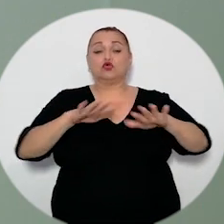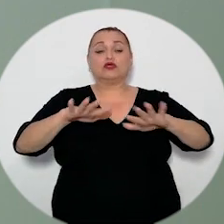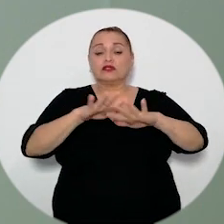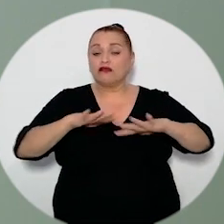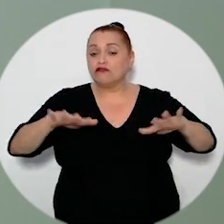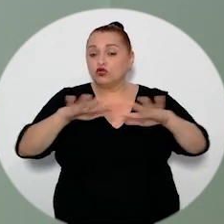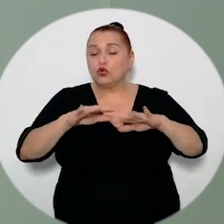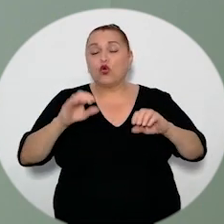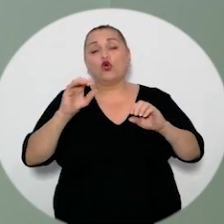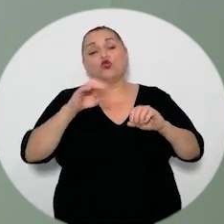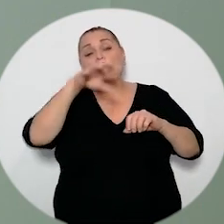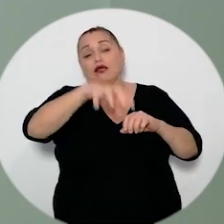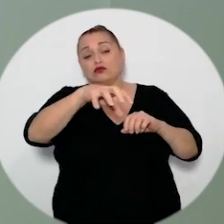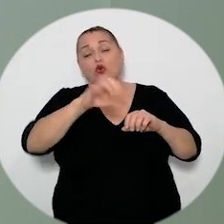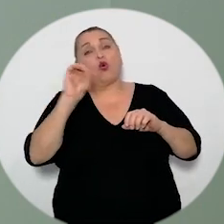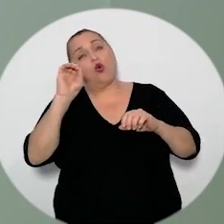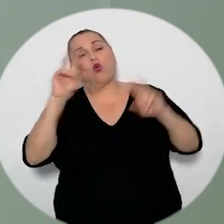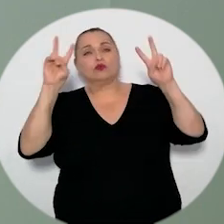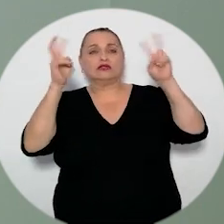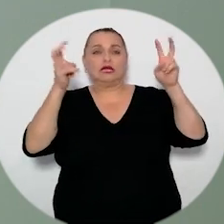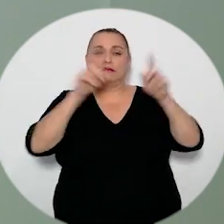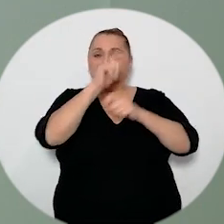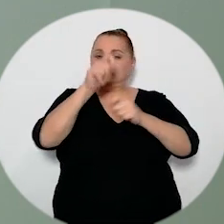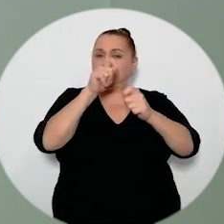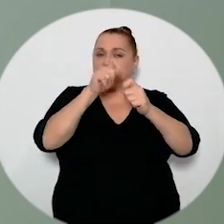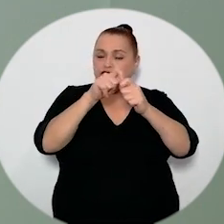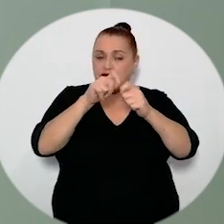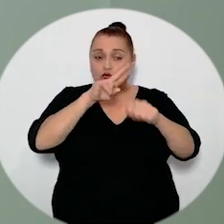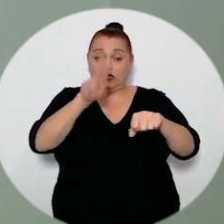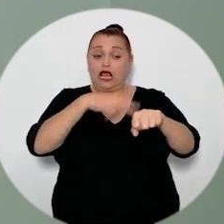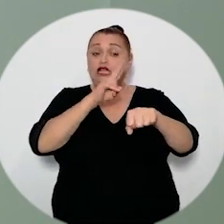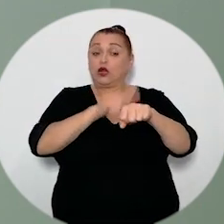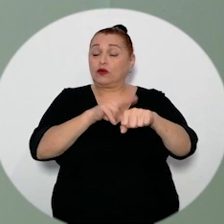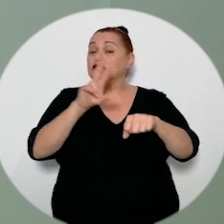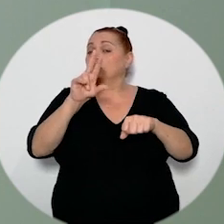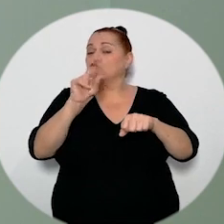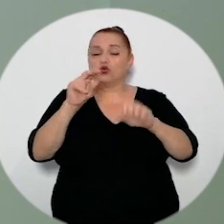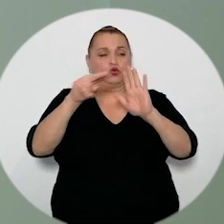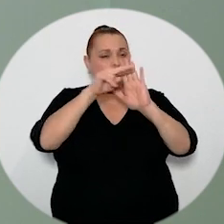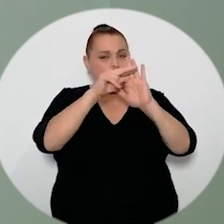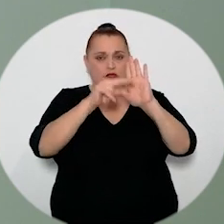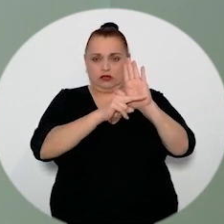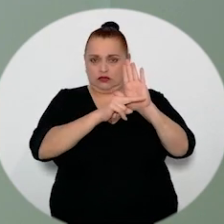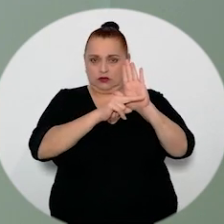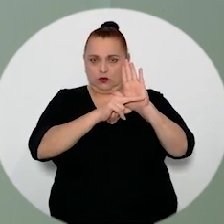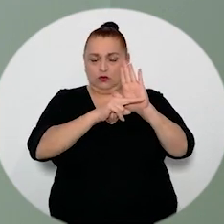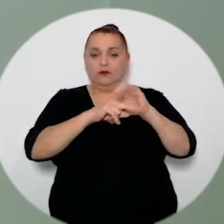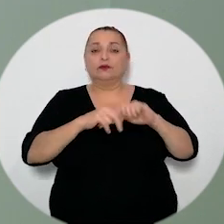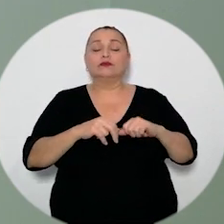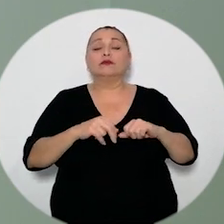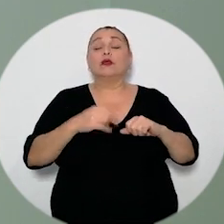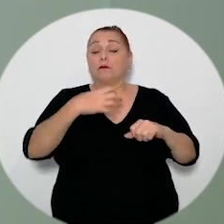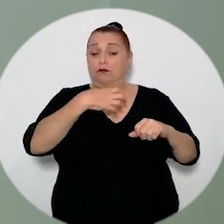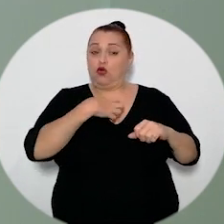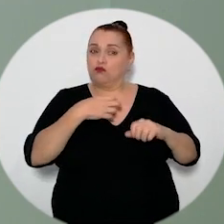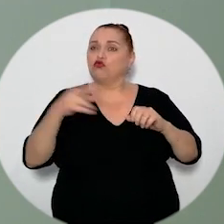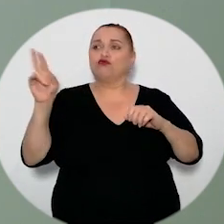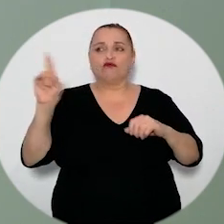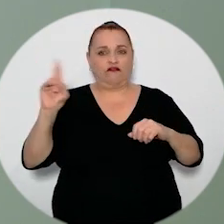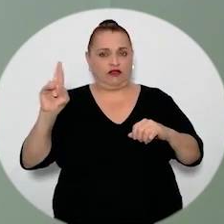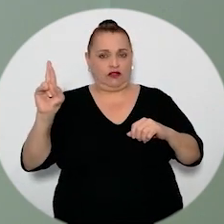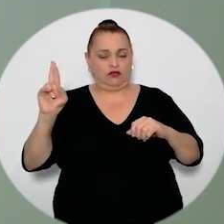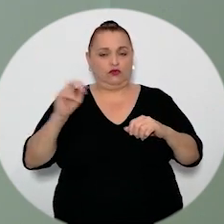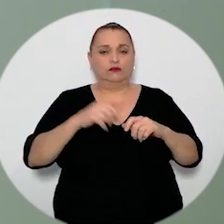el cantón o la posición acerca de un tema concreto cuya naturaleza no sea de carácter normativo, pues esto es propio